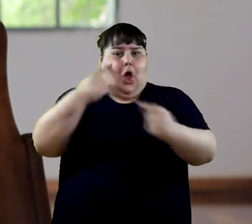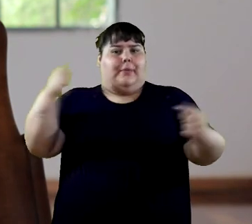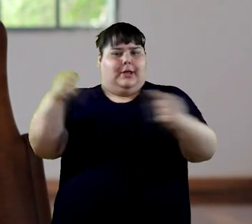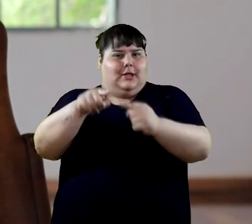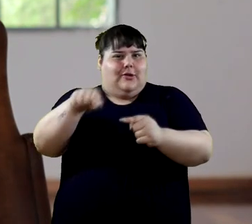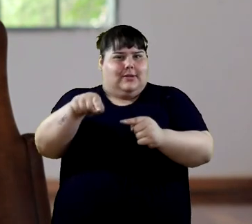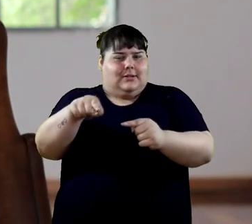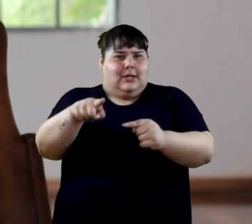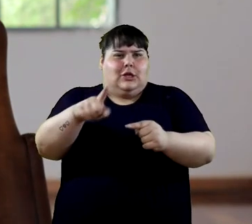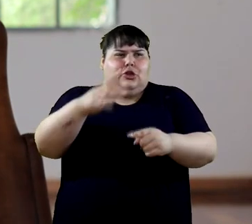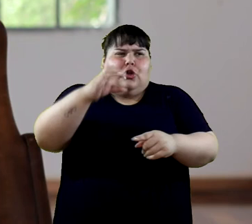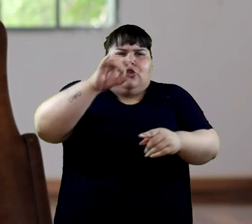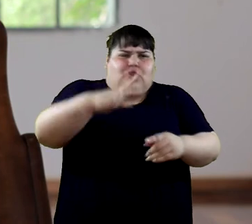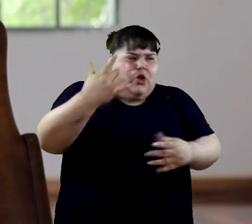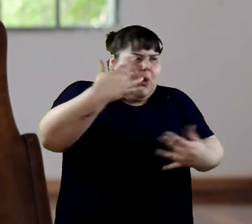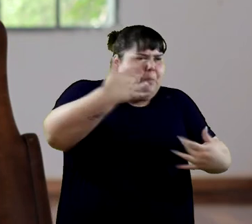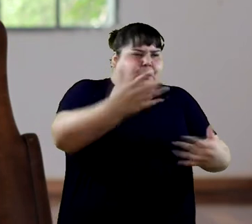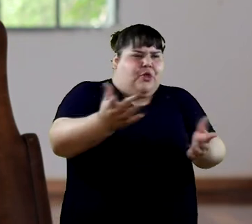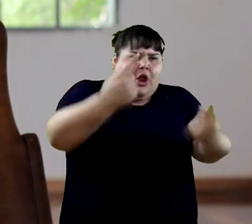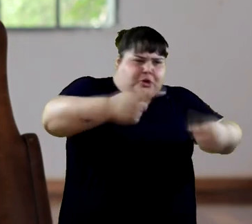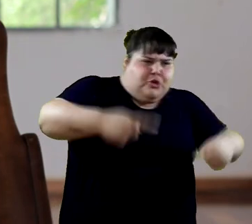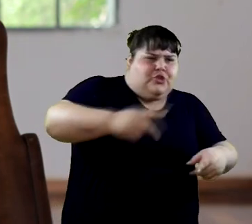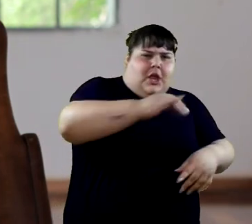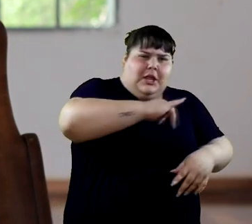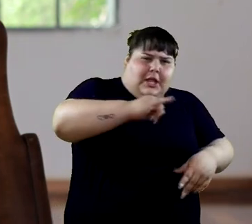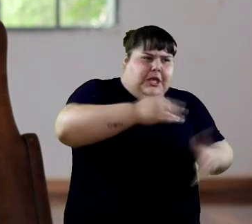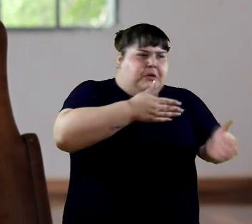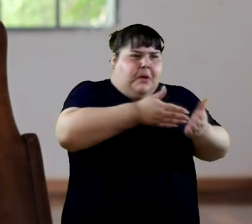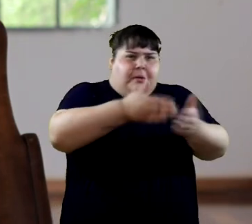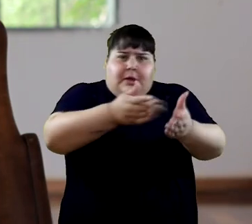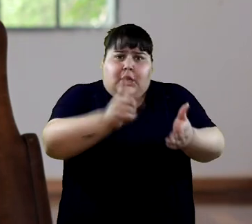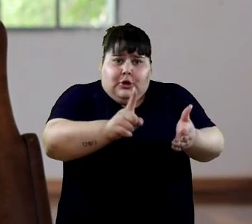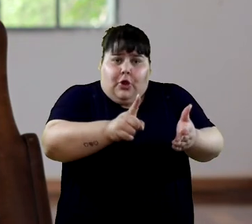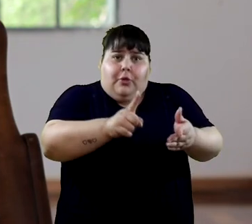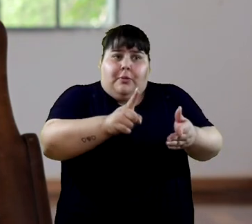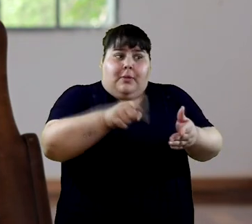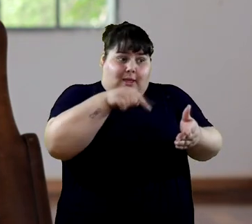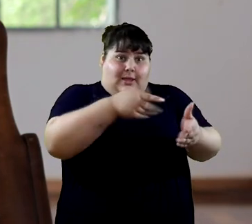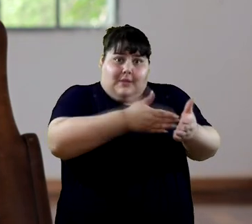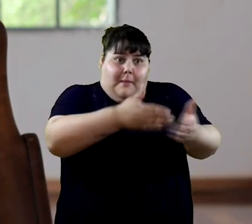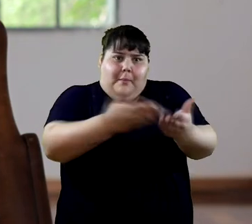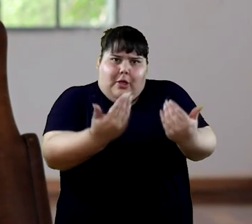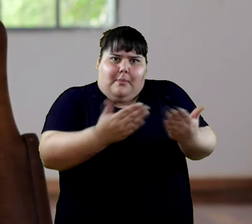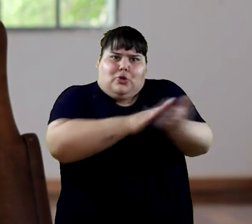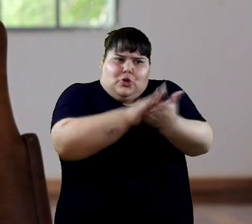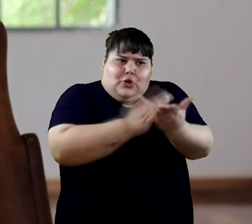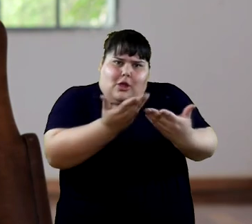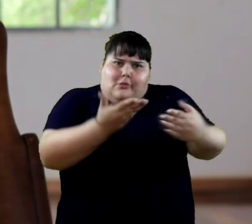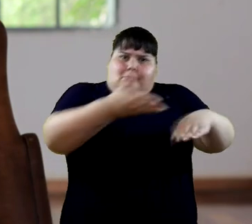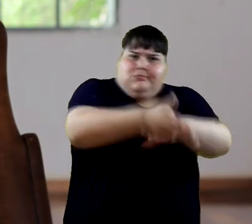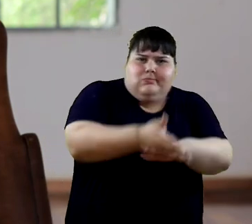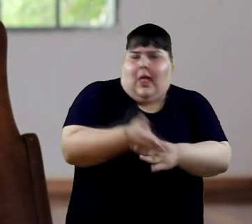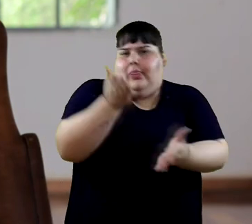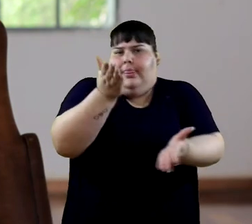ESI. No solo ver lo negativo y ver las barreras, sino ver cómo sortear esas barreras y cómo acceder a nuestros